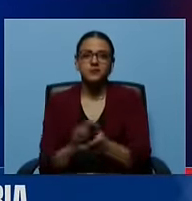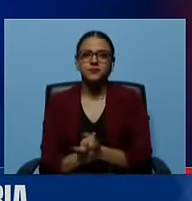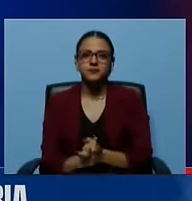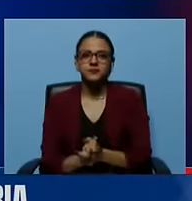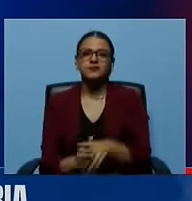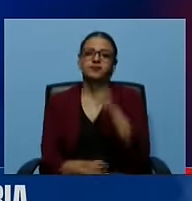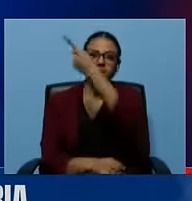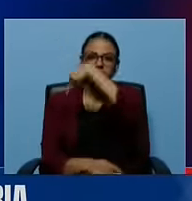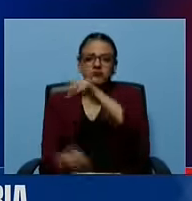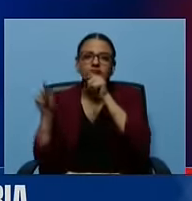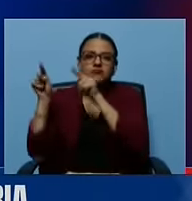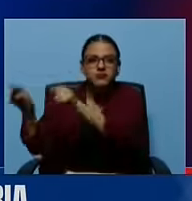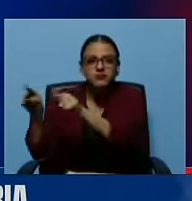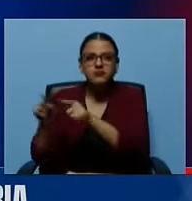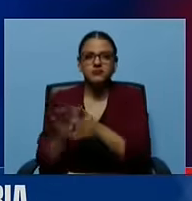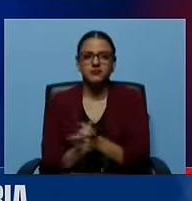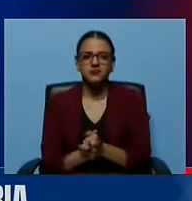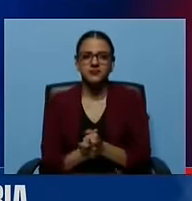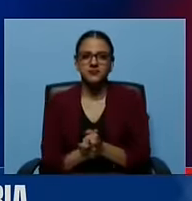Ellos y ella